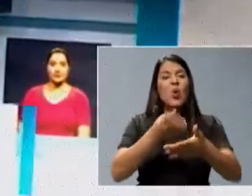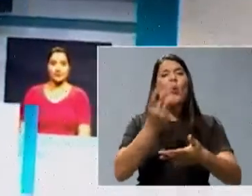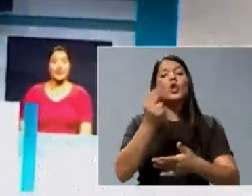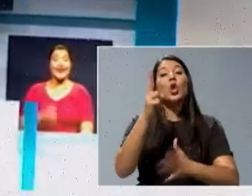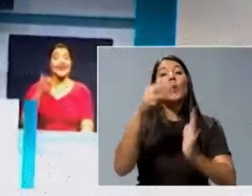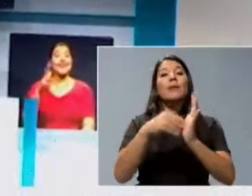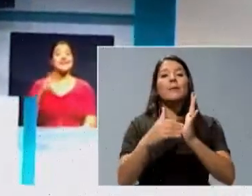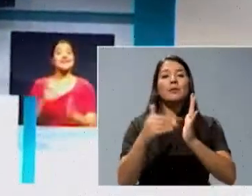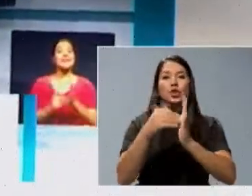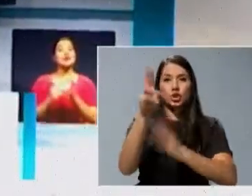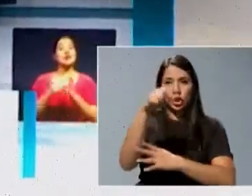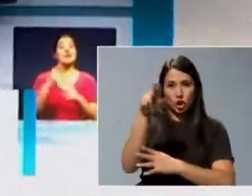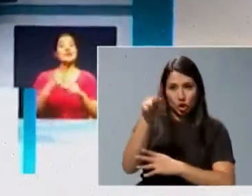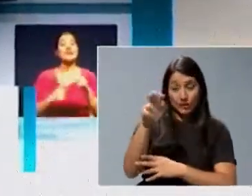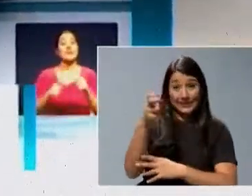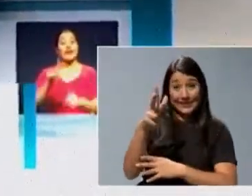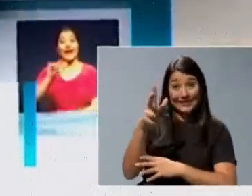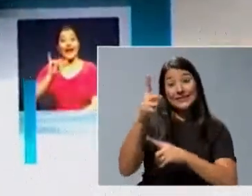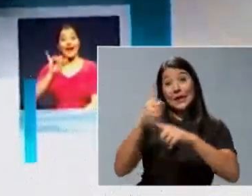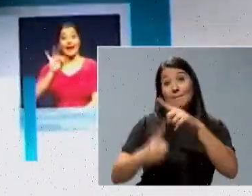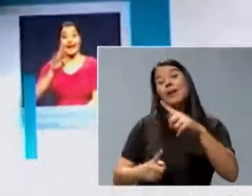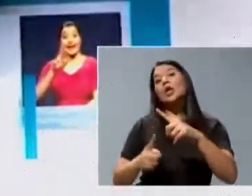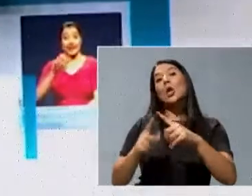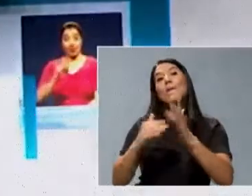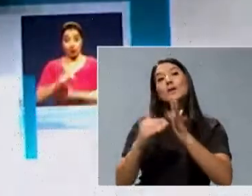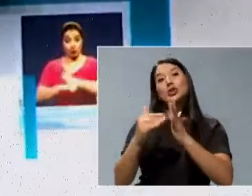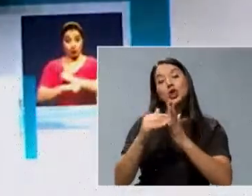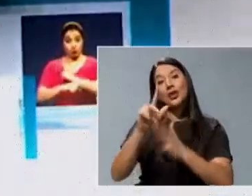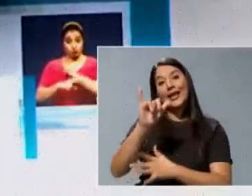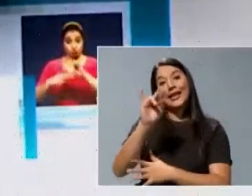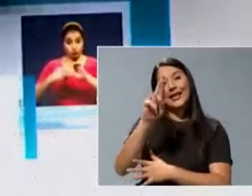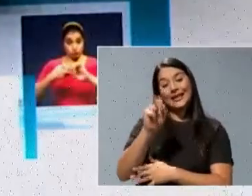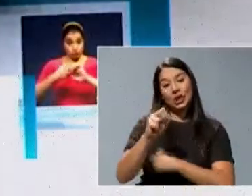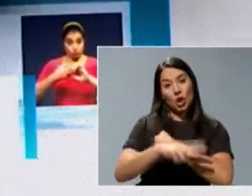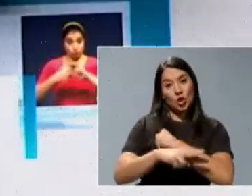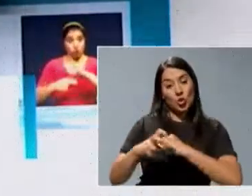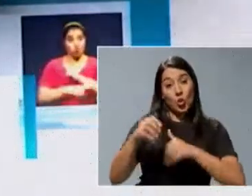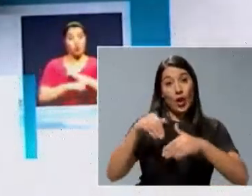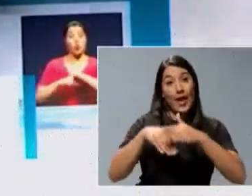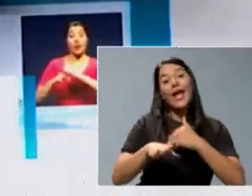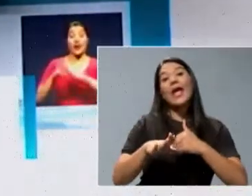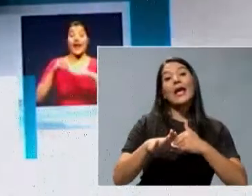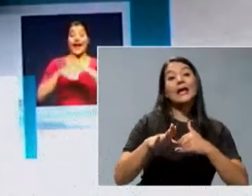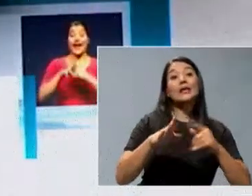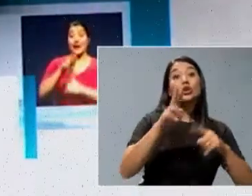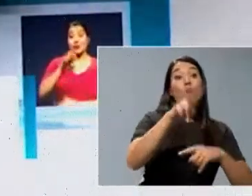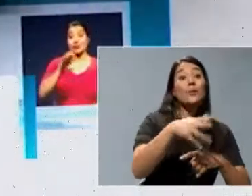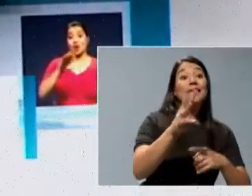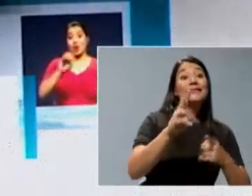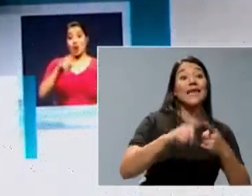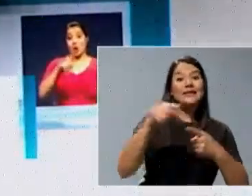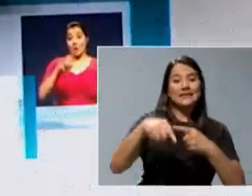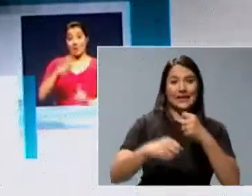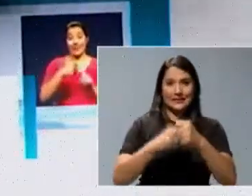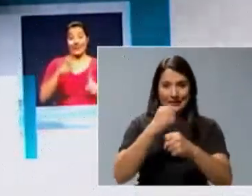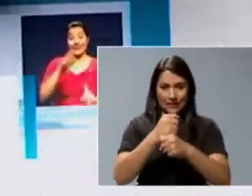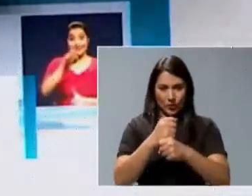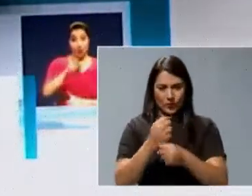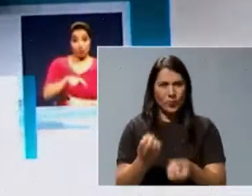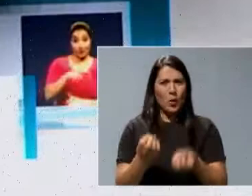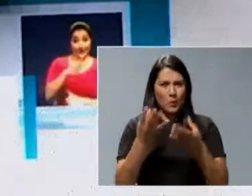millones de litros de combustible es lo que se han robado mediante tomas ilegales en los ductos entre el 2016 y este año. Mucho